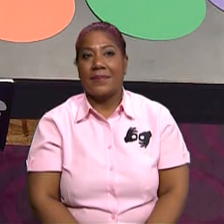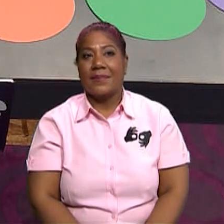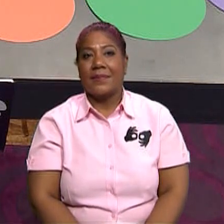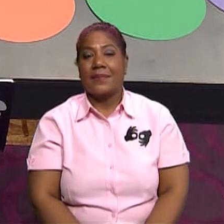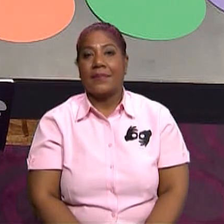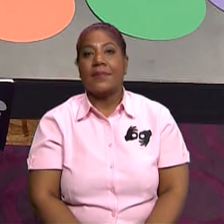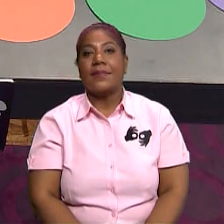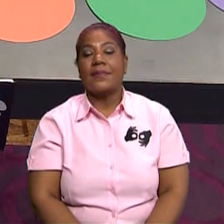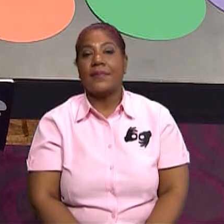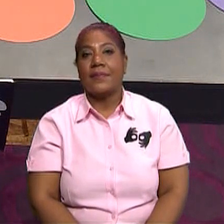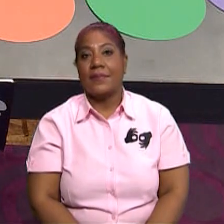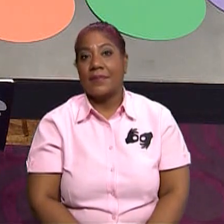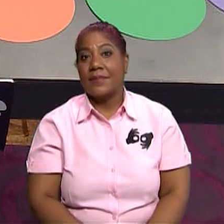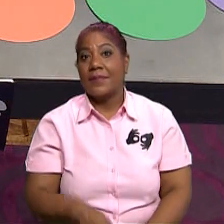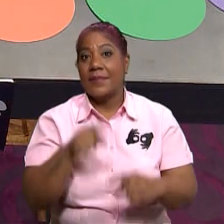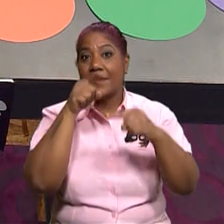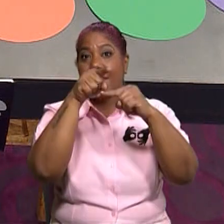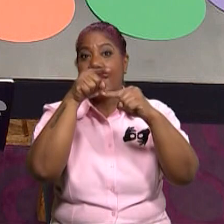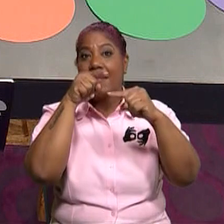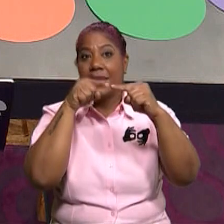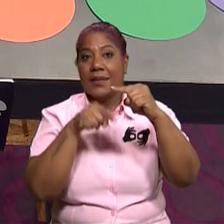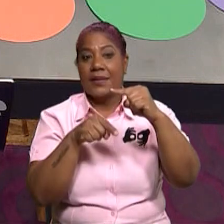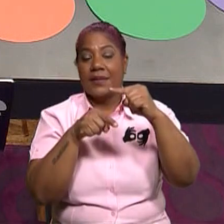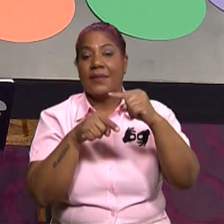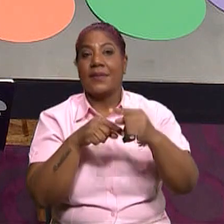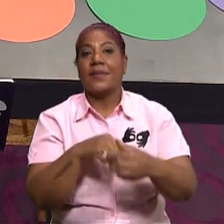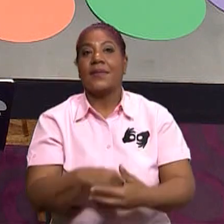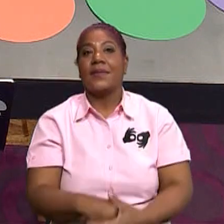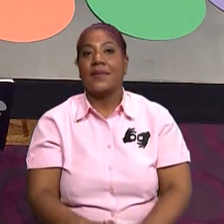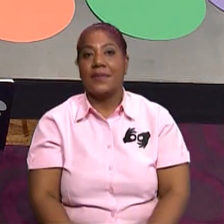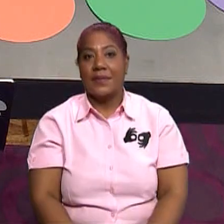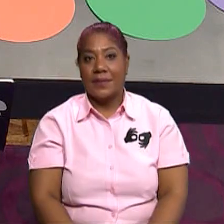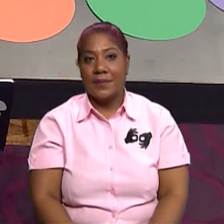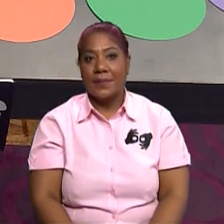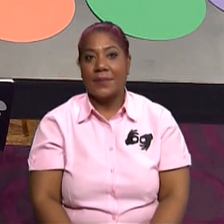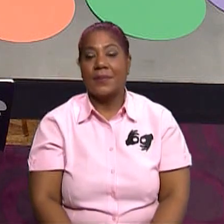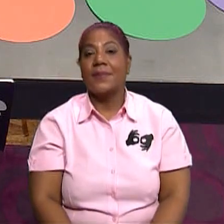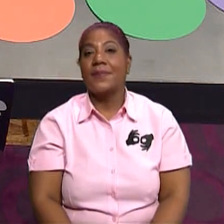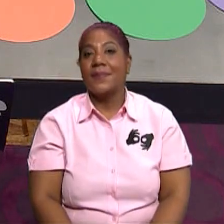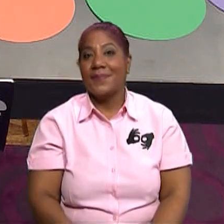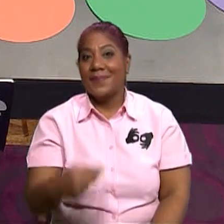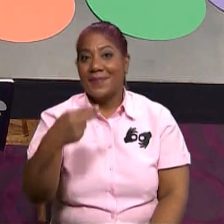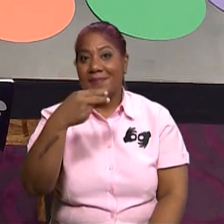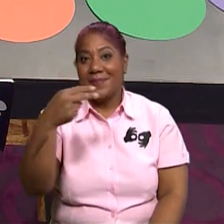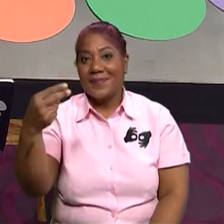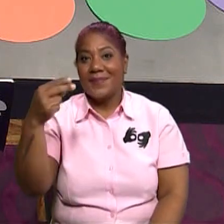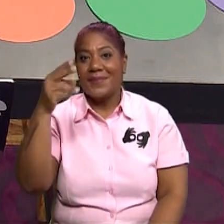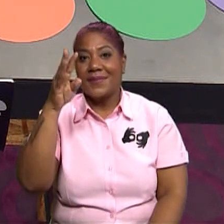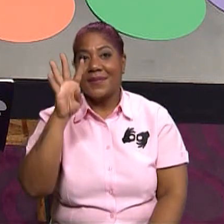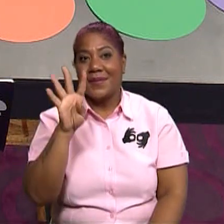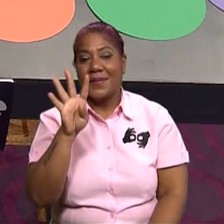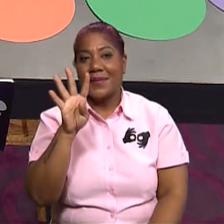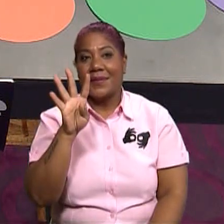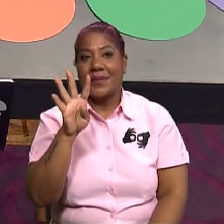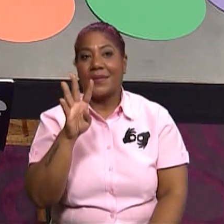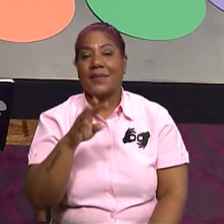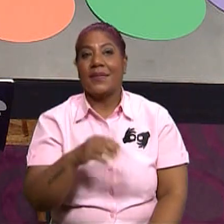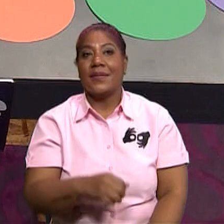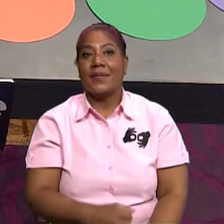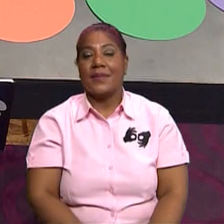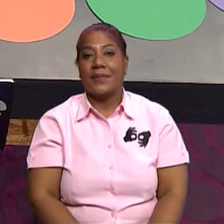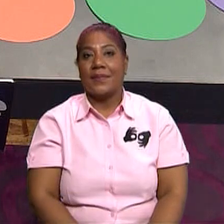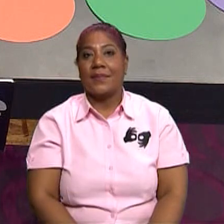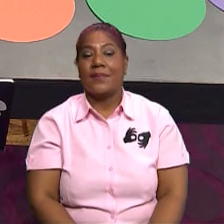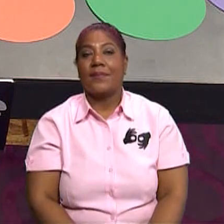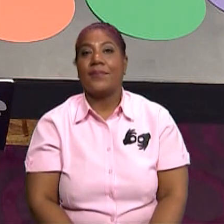el multiplicando. Ahora vamos a ver, en mi división va a ser el cociente, es decir, la respuesta. Perdón, en la tabla era el